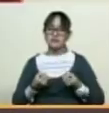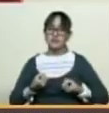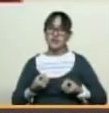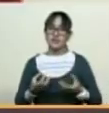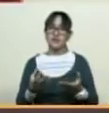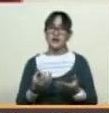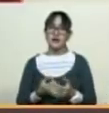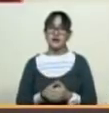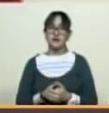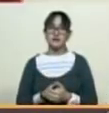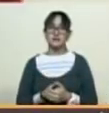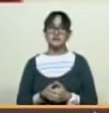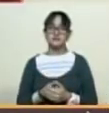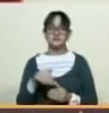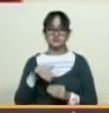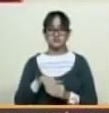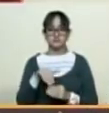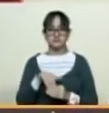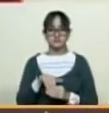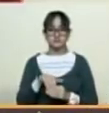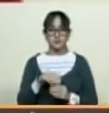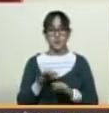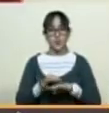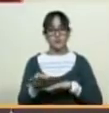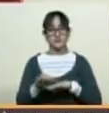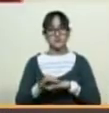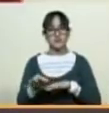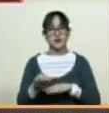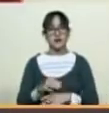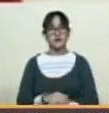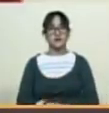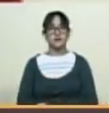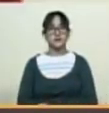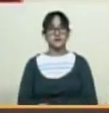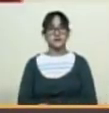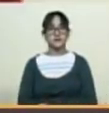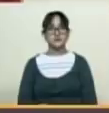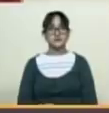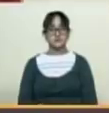garantizar los comicios de los consejos municipales.